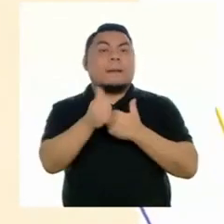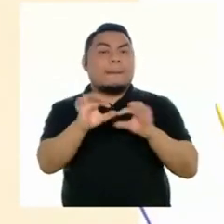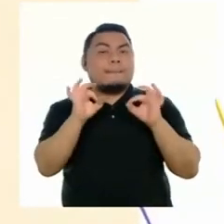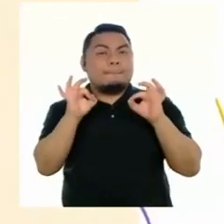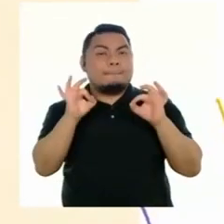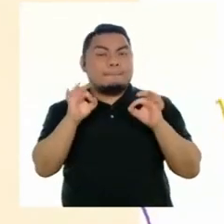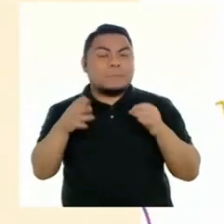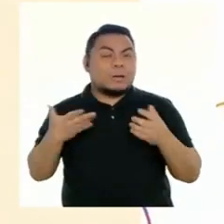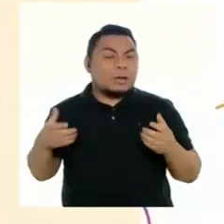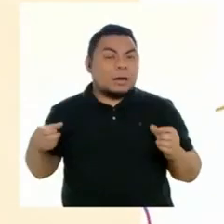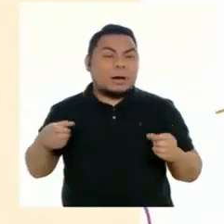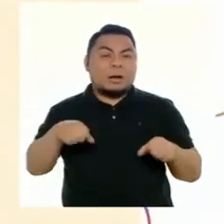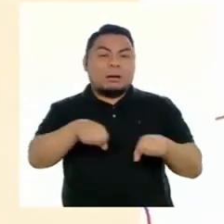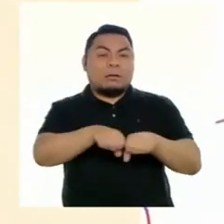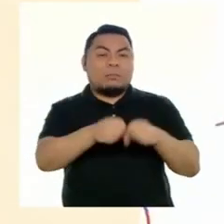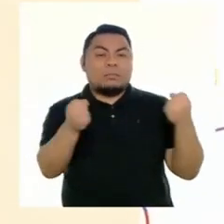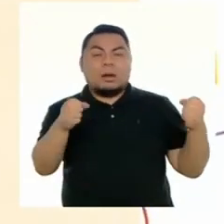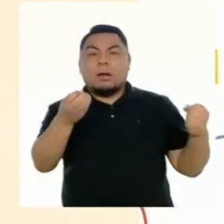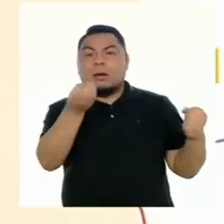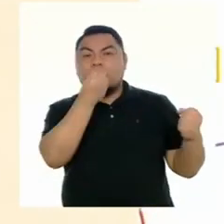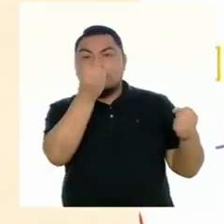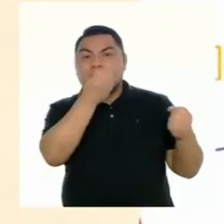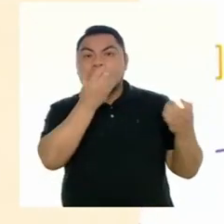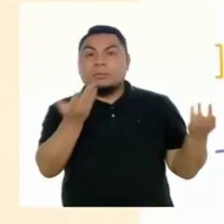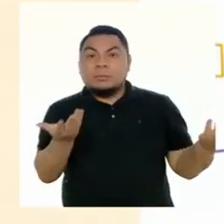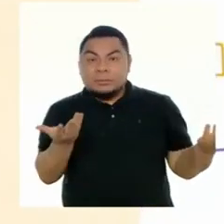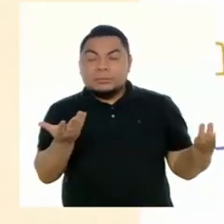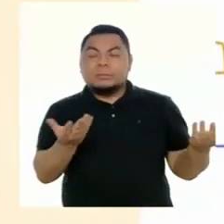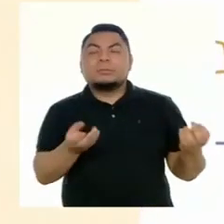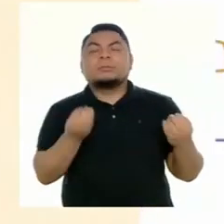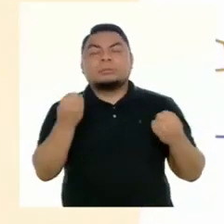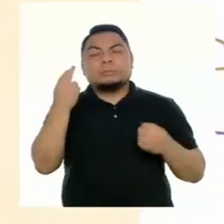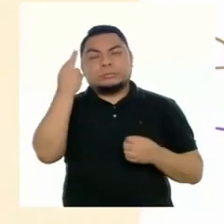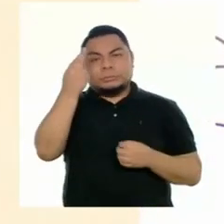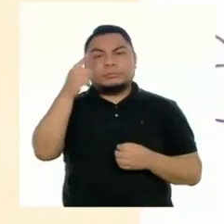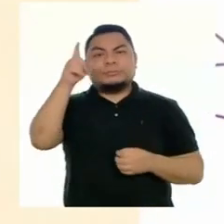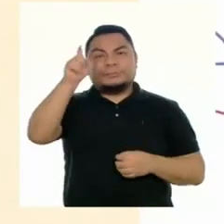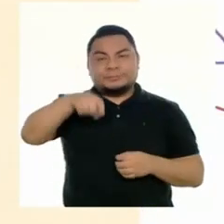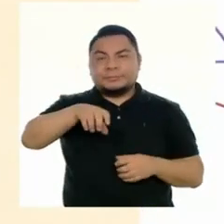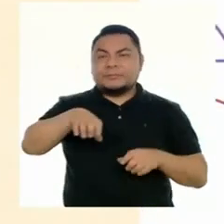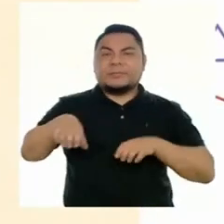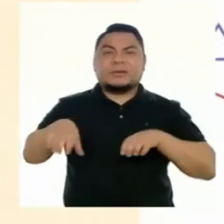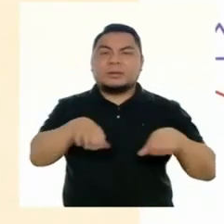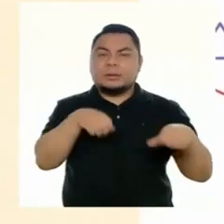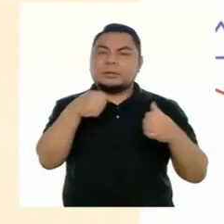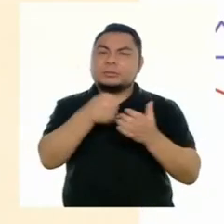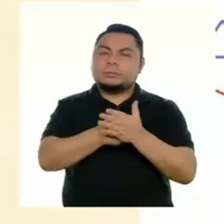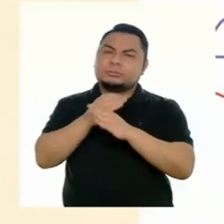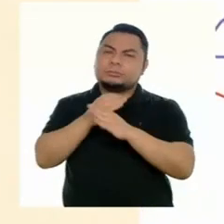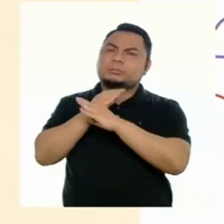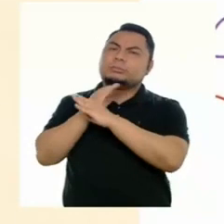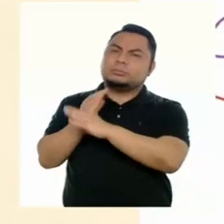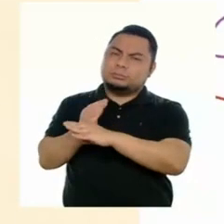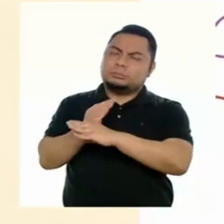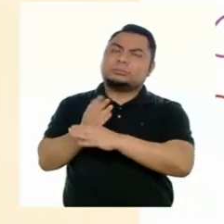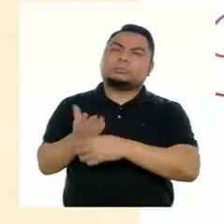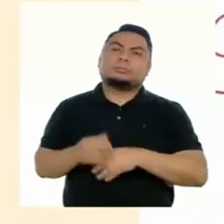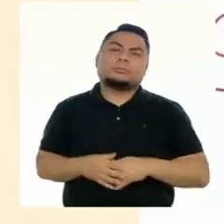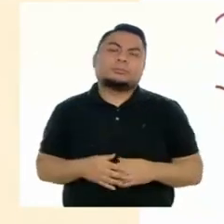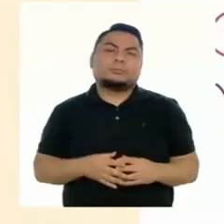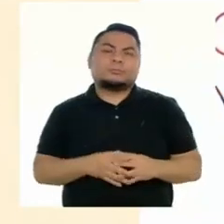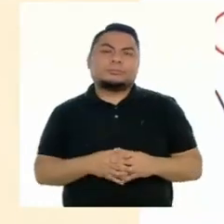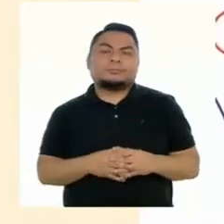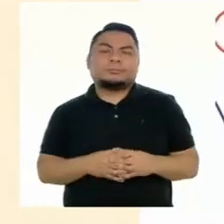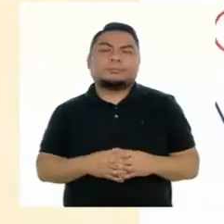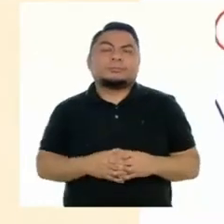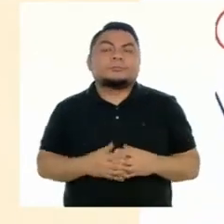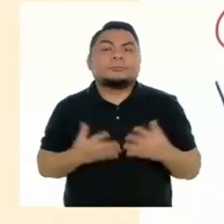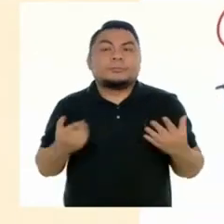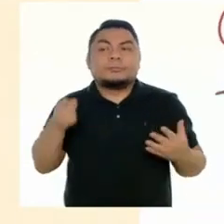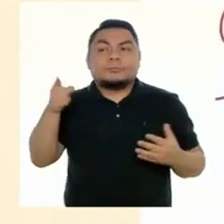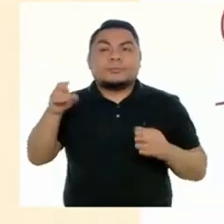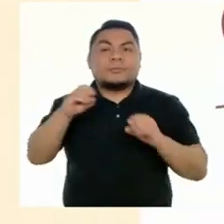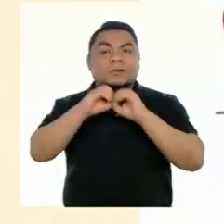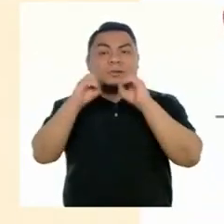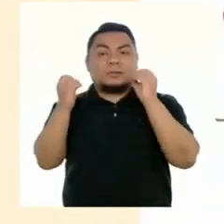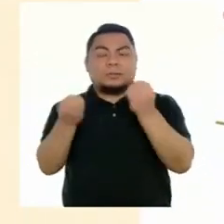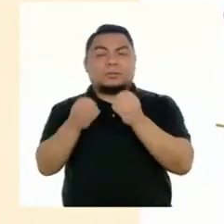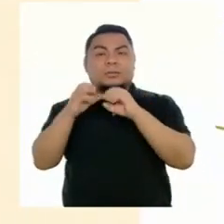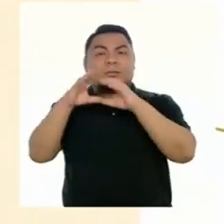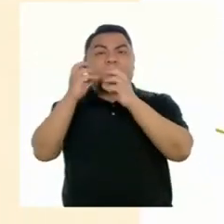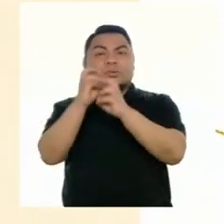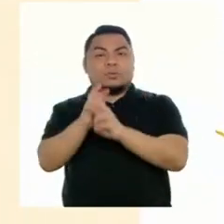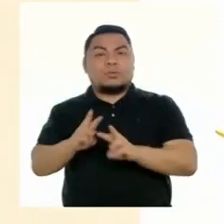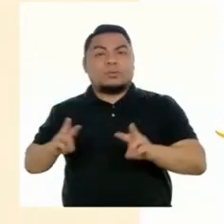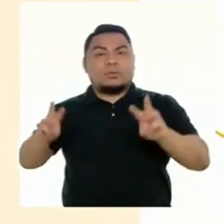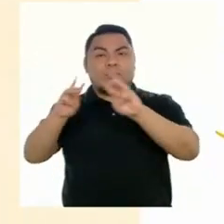la producción sostenible de alimentos y seguridad alimentaria, por lo que debemos realizar acciones para revertir este panorama. Según la Organización